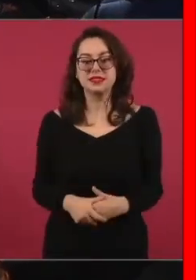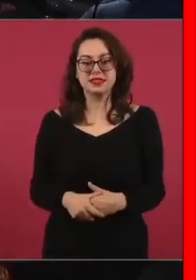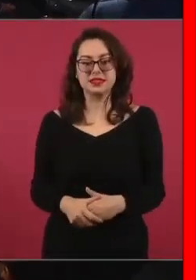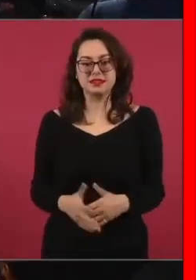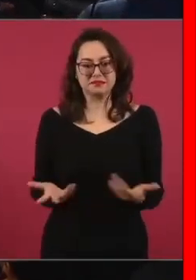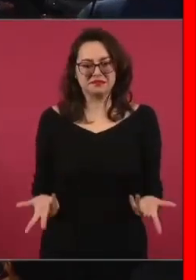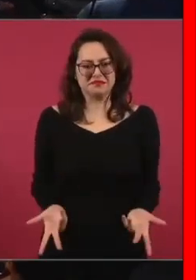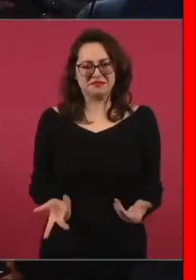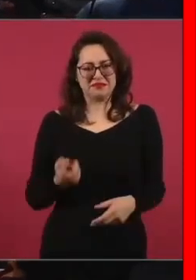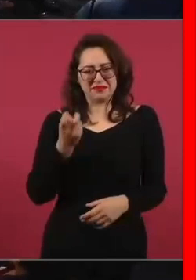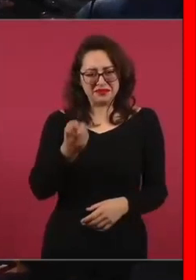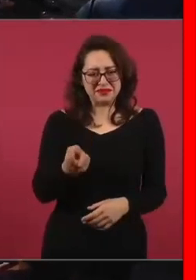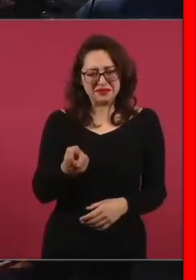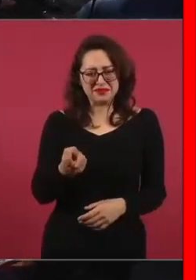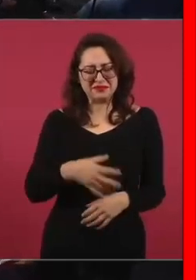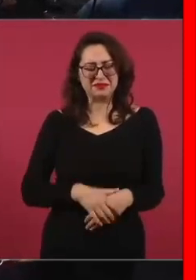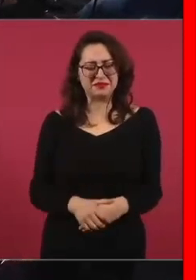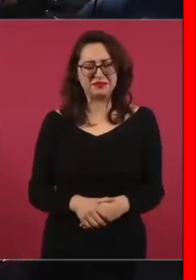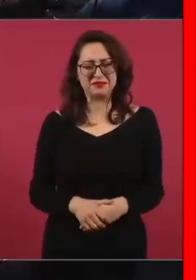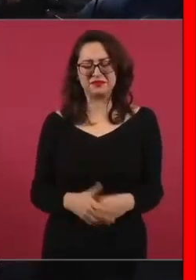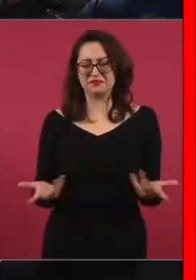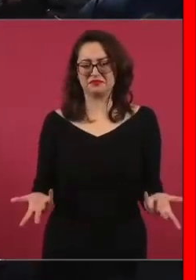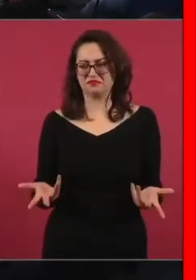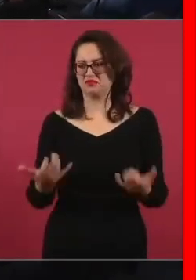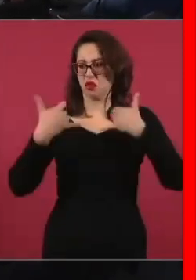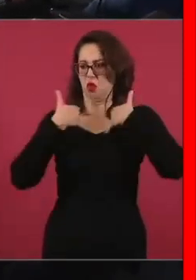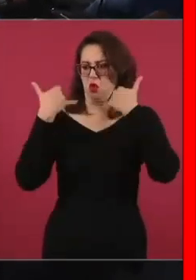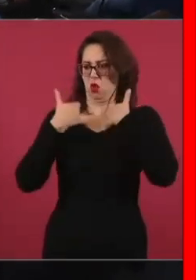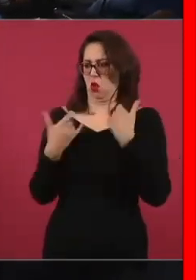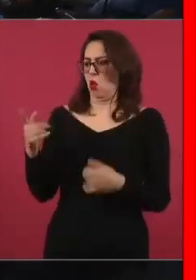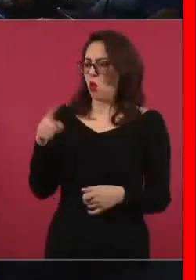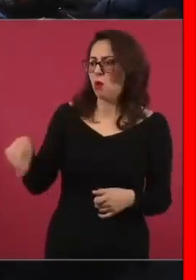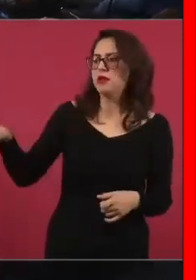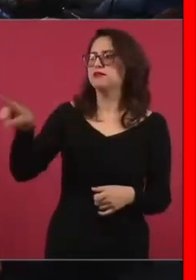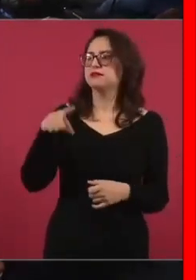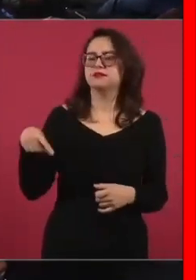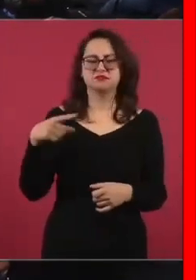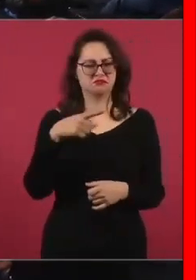dieron estos corruptos a los jóvenes?